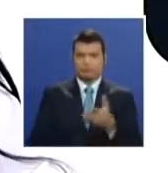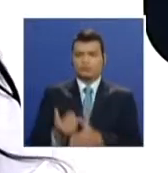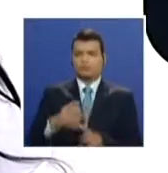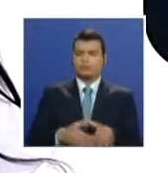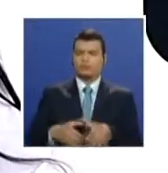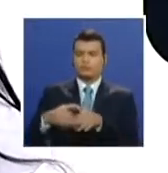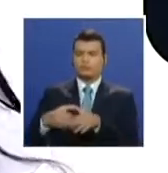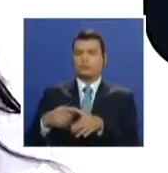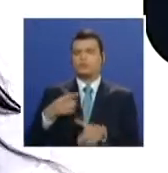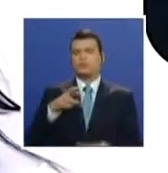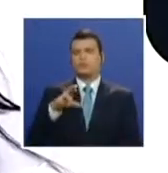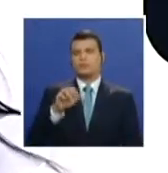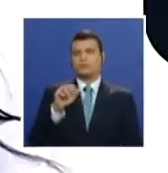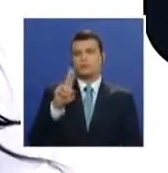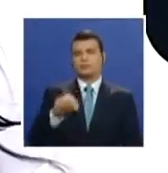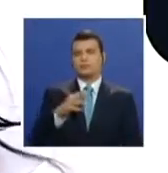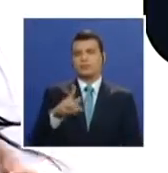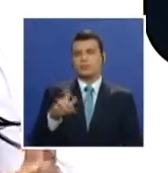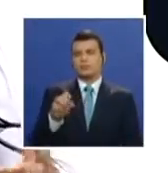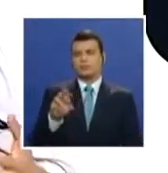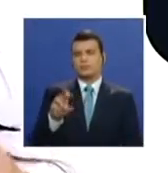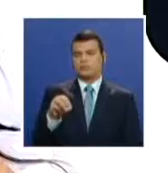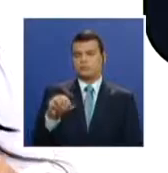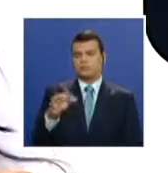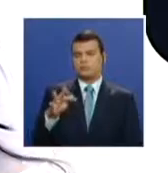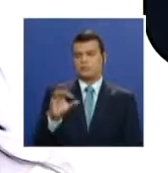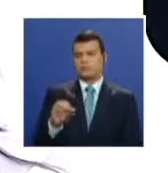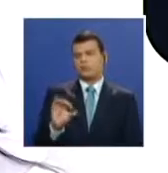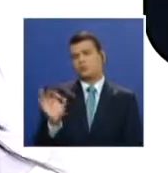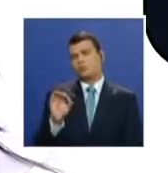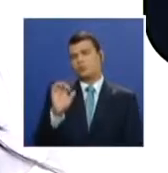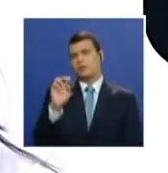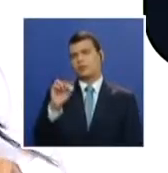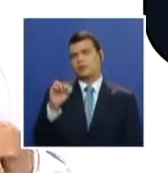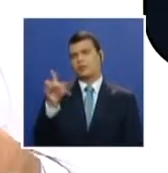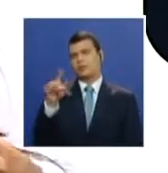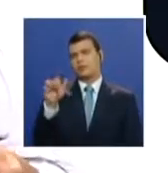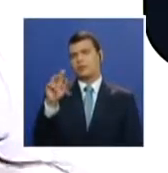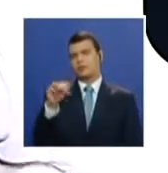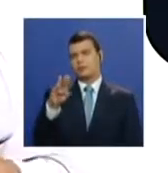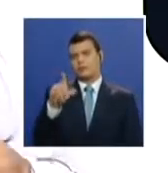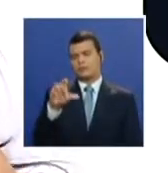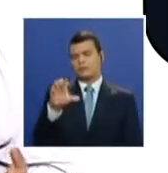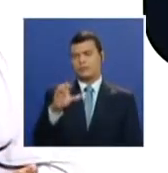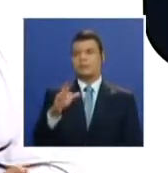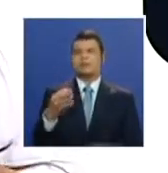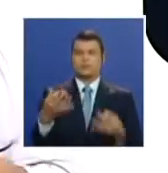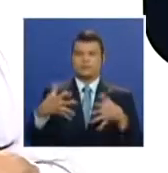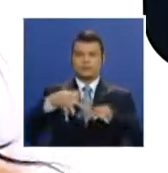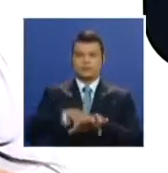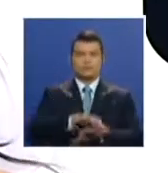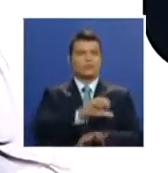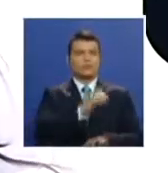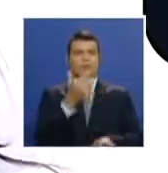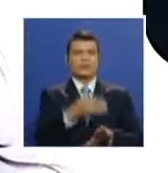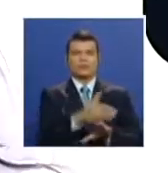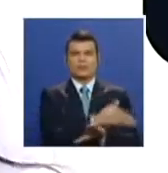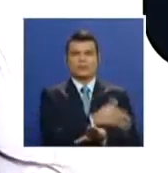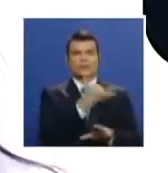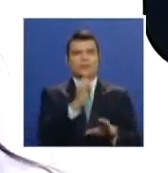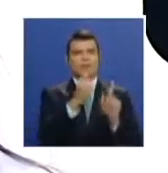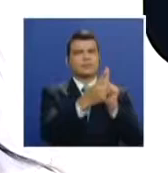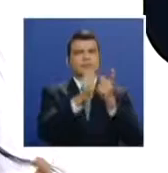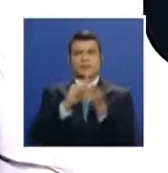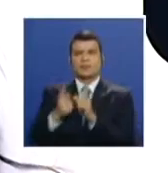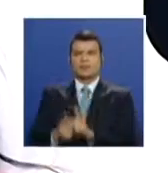modalidad gran formato o formato ensamble es una fusión entonces algunas de ellas ya han trabajado para otros encuentros departamentales juntos